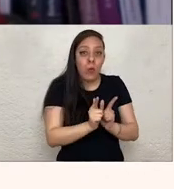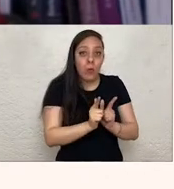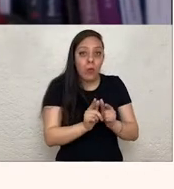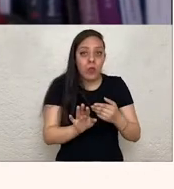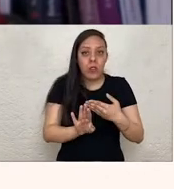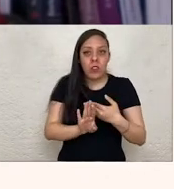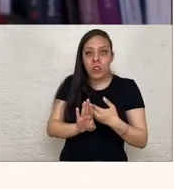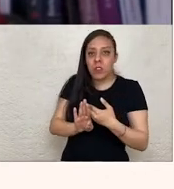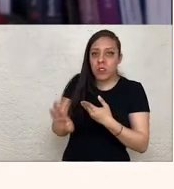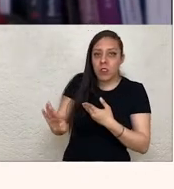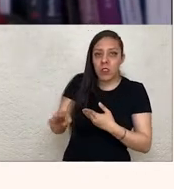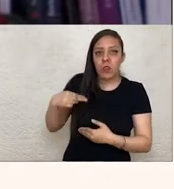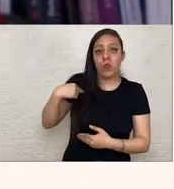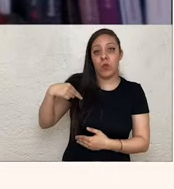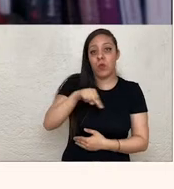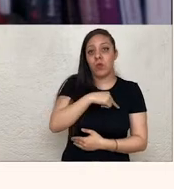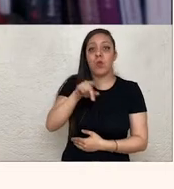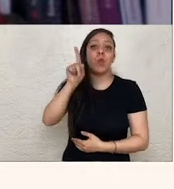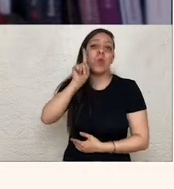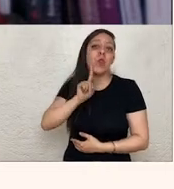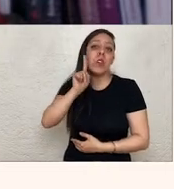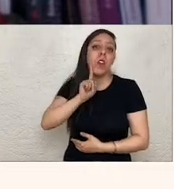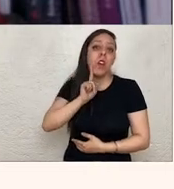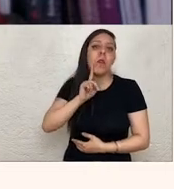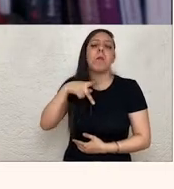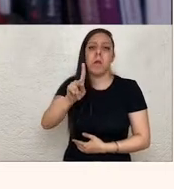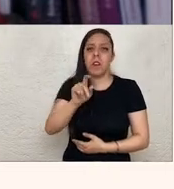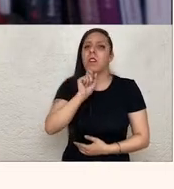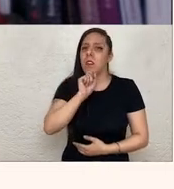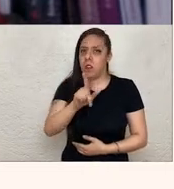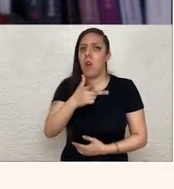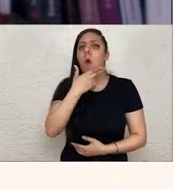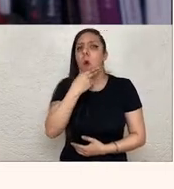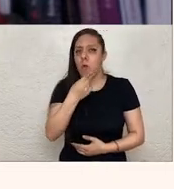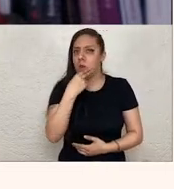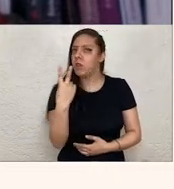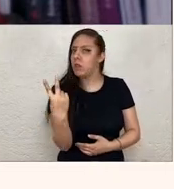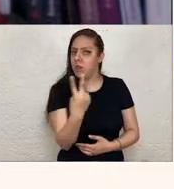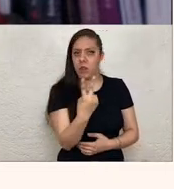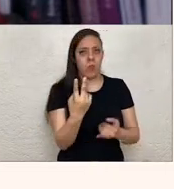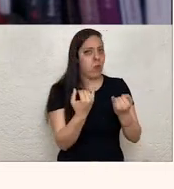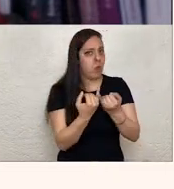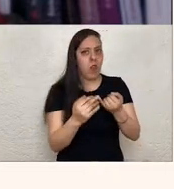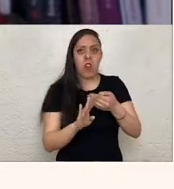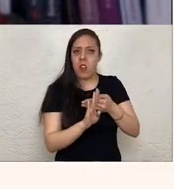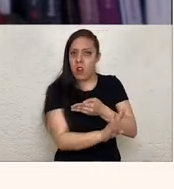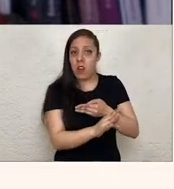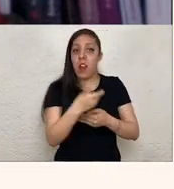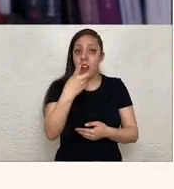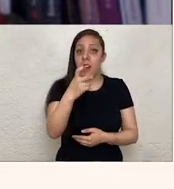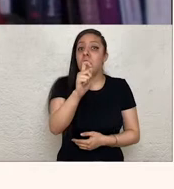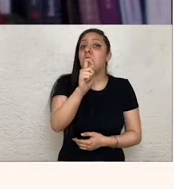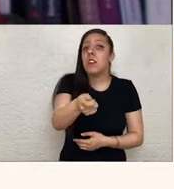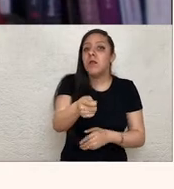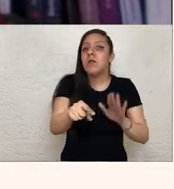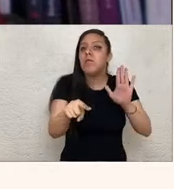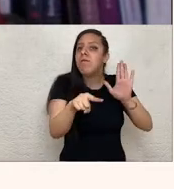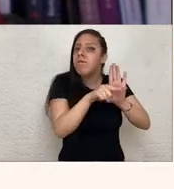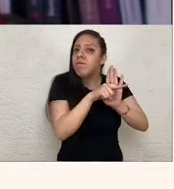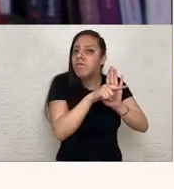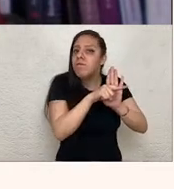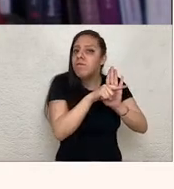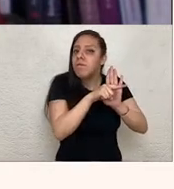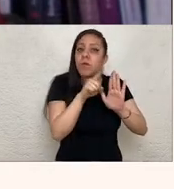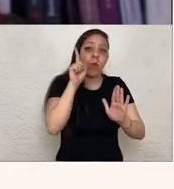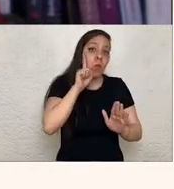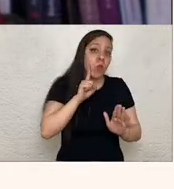a una expropiación de nuestra propia agencia, tanto de hombres como de mujeres, ¿no? Pero esto empieza con negar